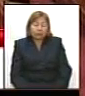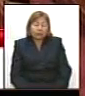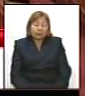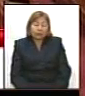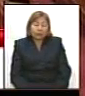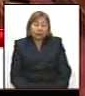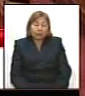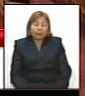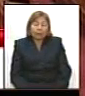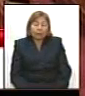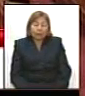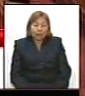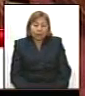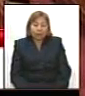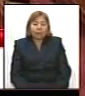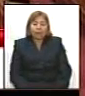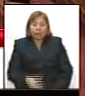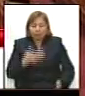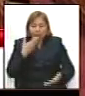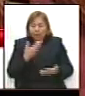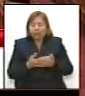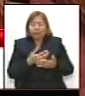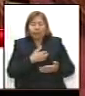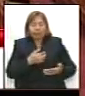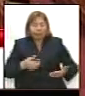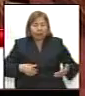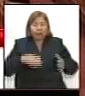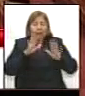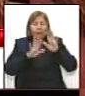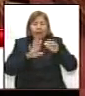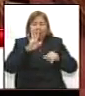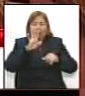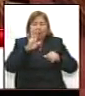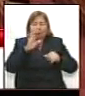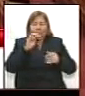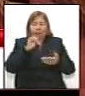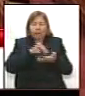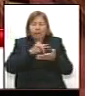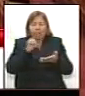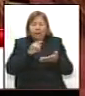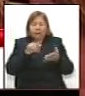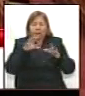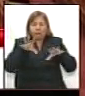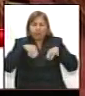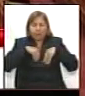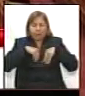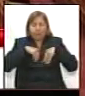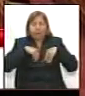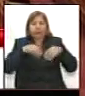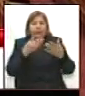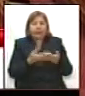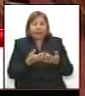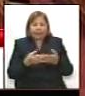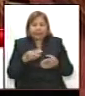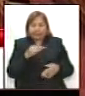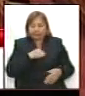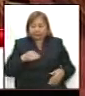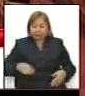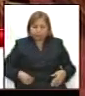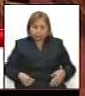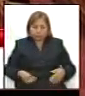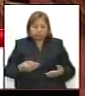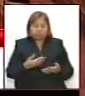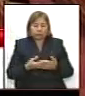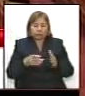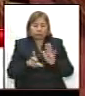Gracias, presidenta. En la sesión del Pleno del 14 de marzo de 2019 fue aprobado el dictamen de la Comisión de Comercio Exterior recaído en el proyecto